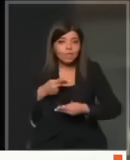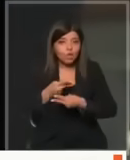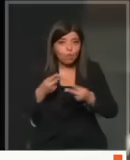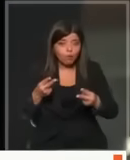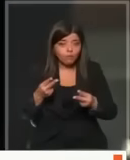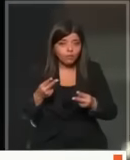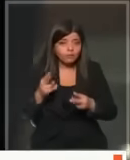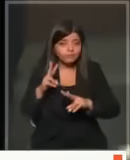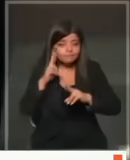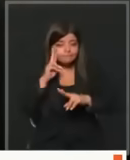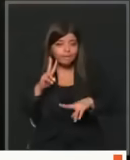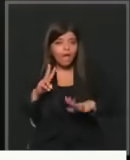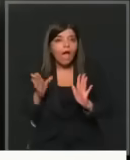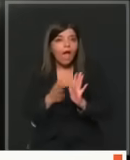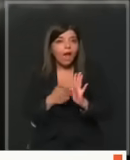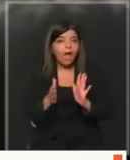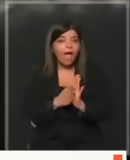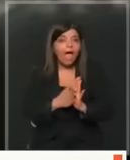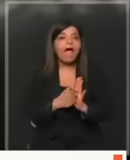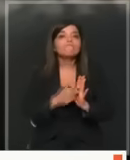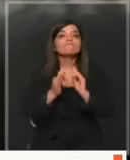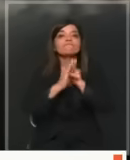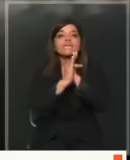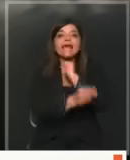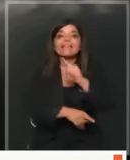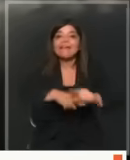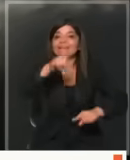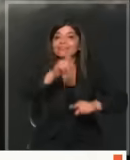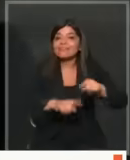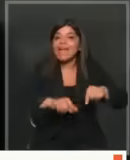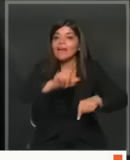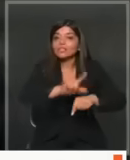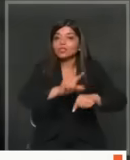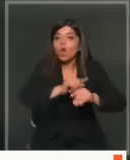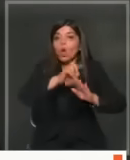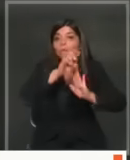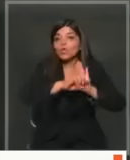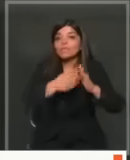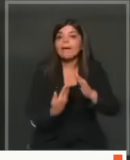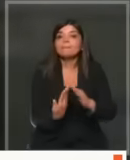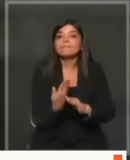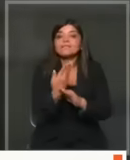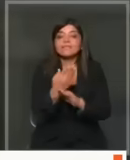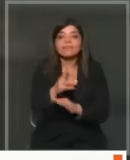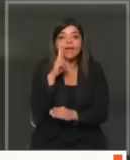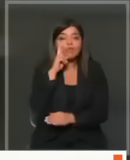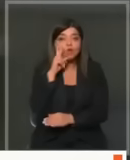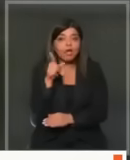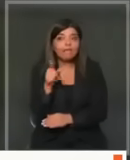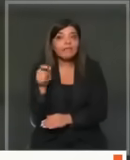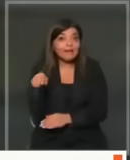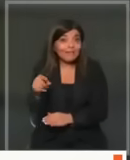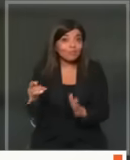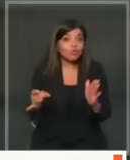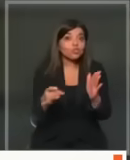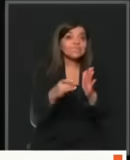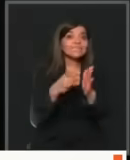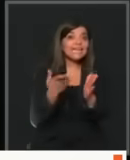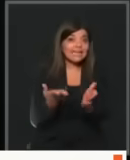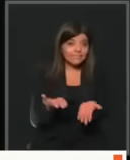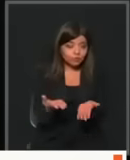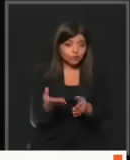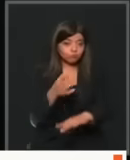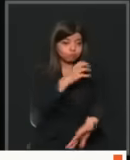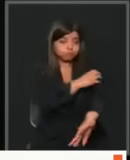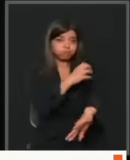realidad la suprafiscalía territorial en un proyecto que podría ser presentado en abril, entendiendo que este tipo de delitos cruza todas las